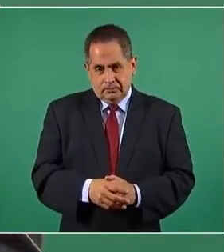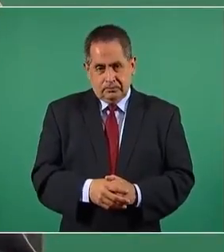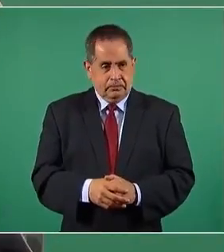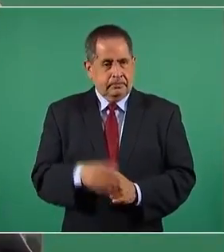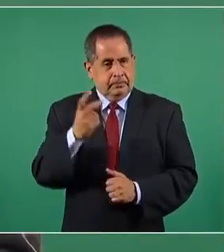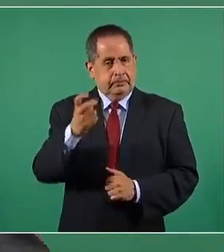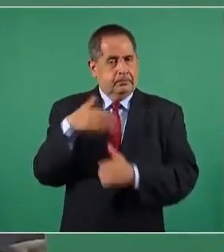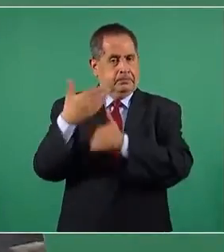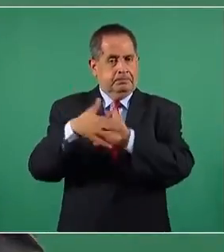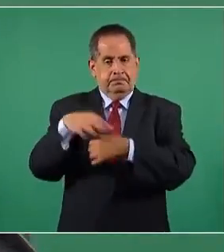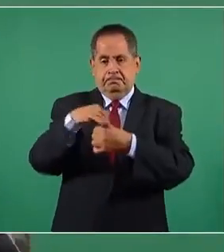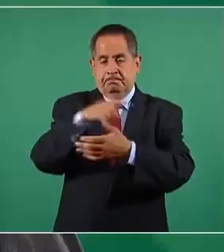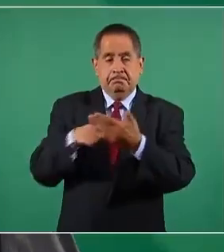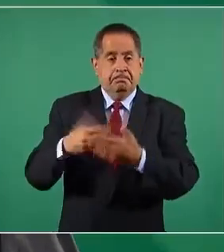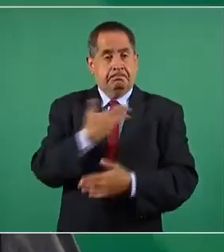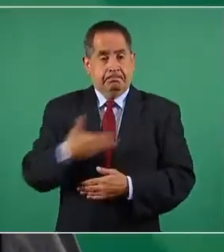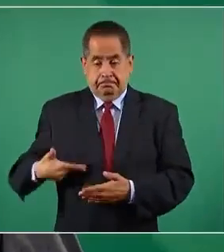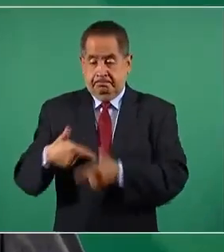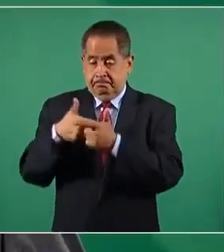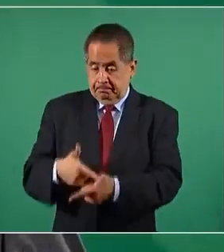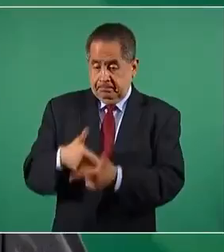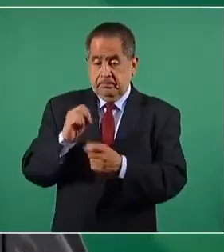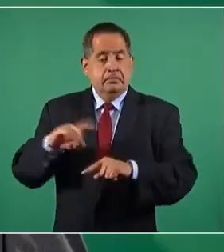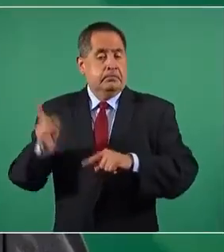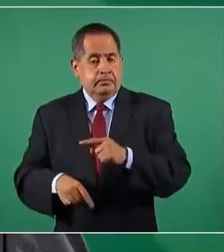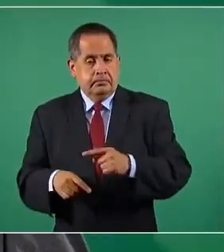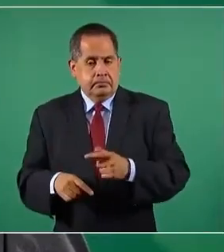revocación del mandato. Esto es la democracia.